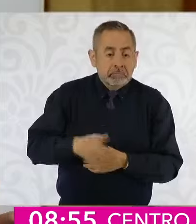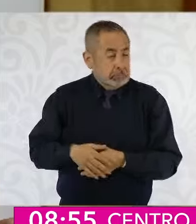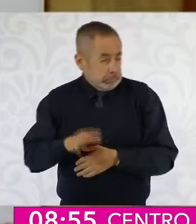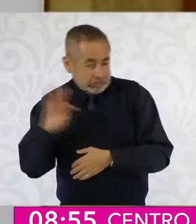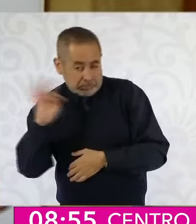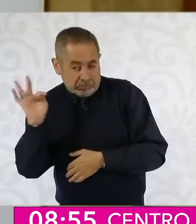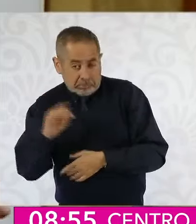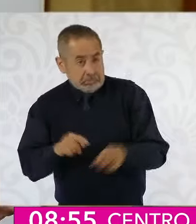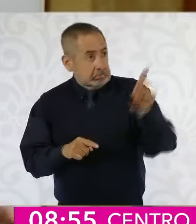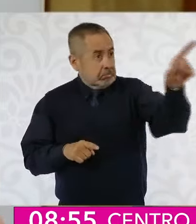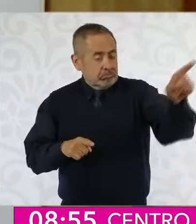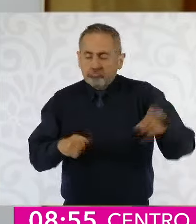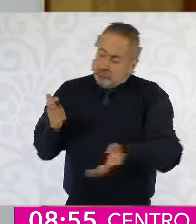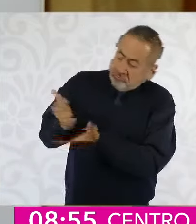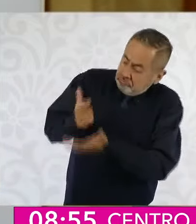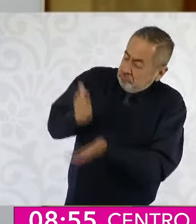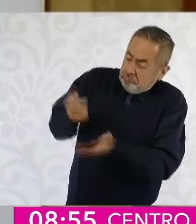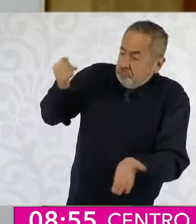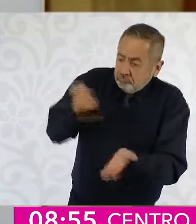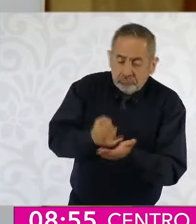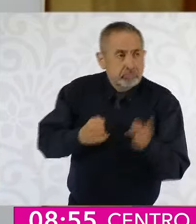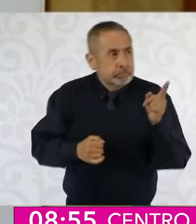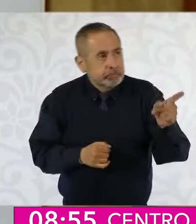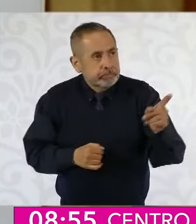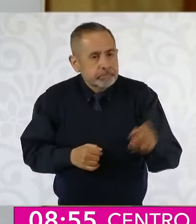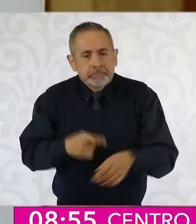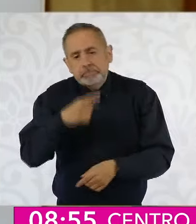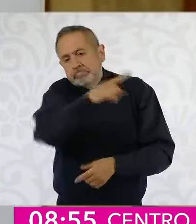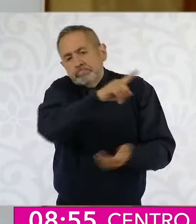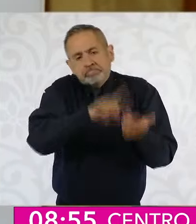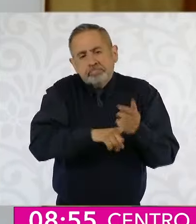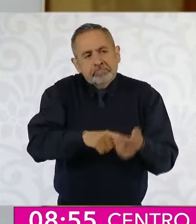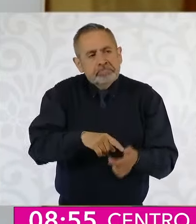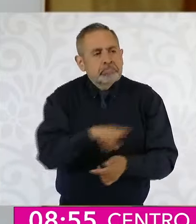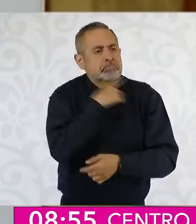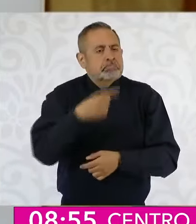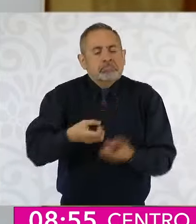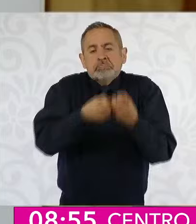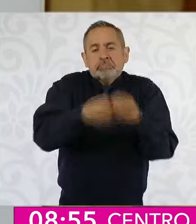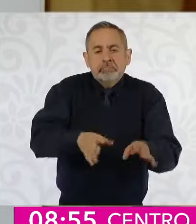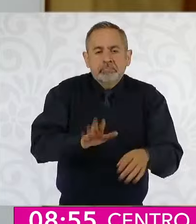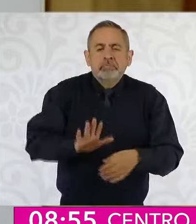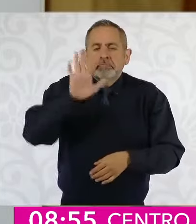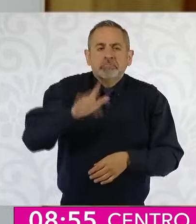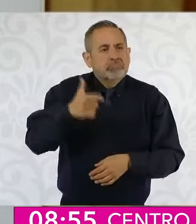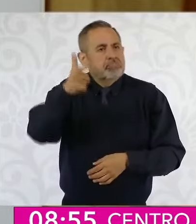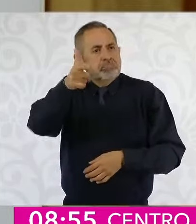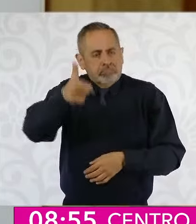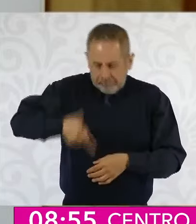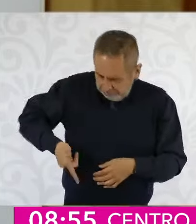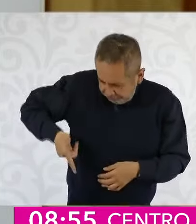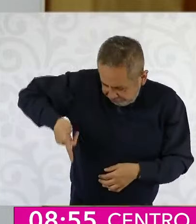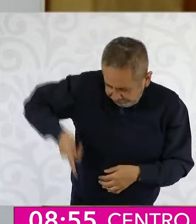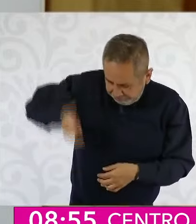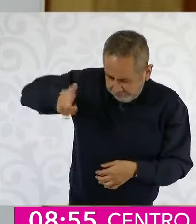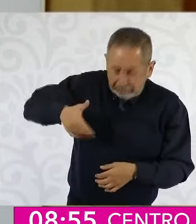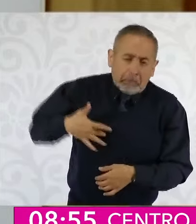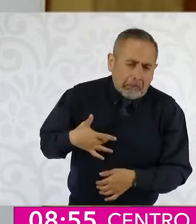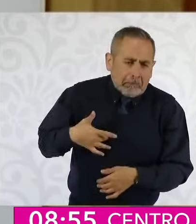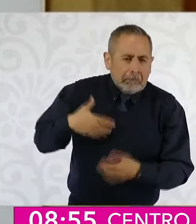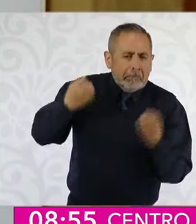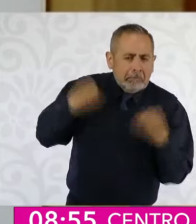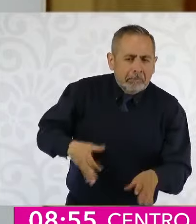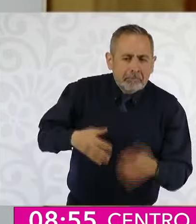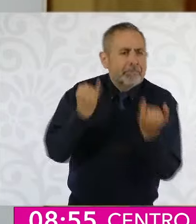implementar esto de los aranceles para Estados Unidos, sería darse un balazo en el pie. Yo creo que Estados Unidos tiene la